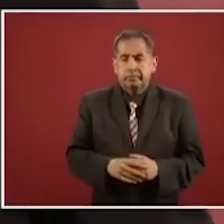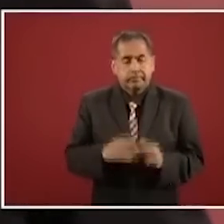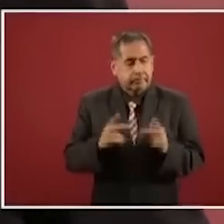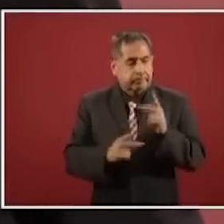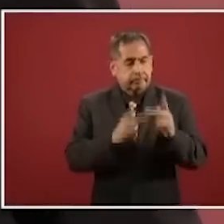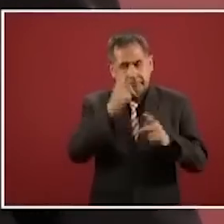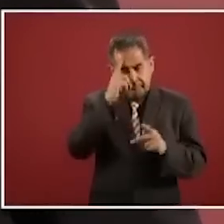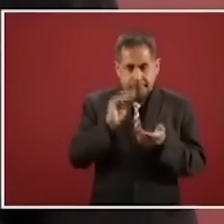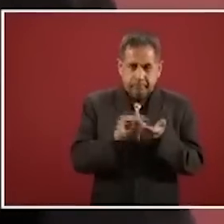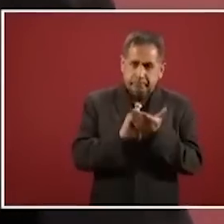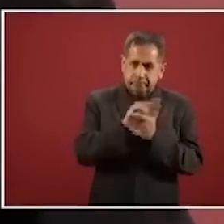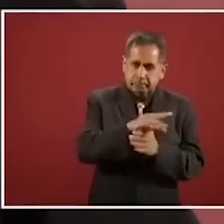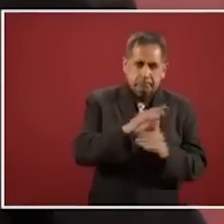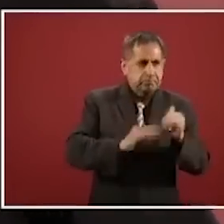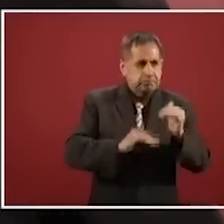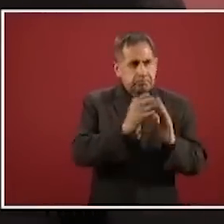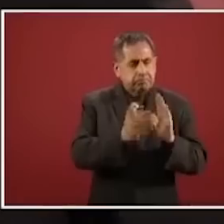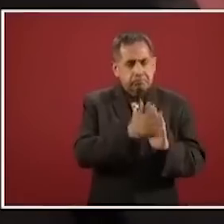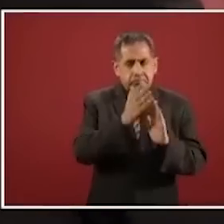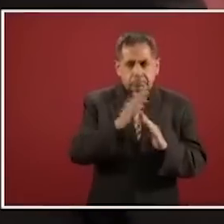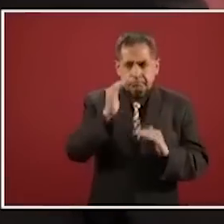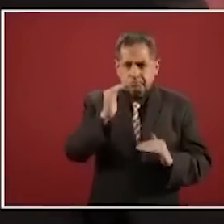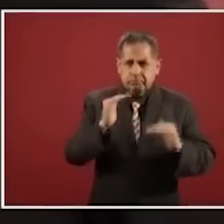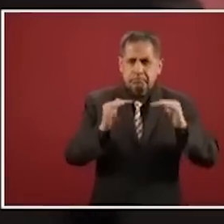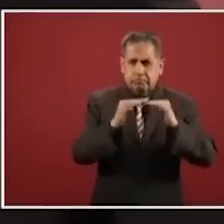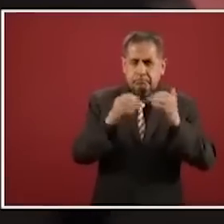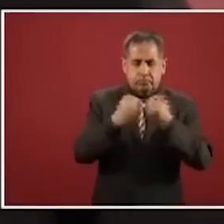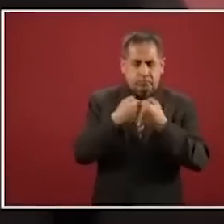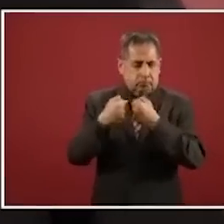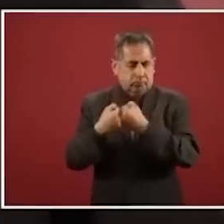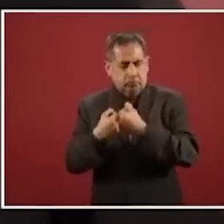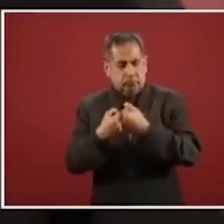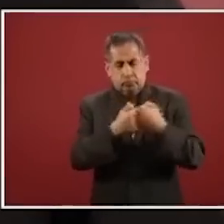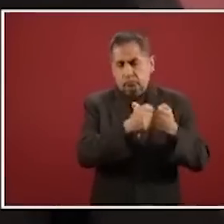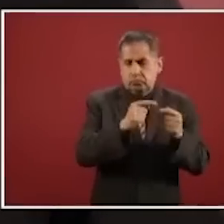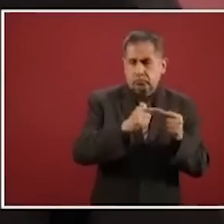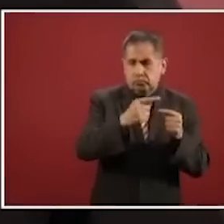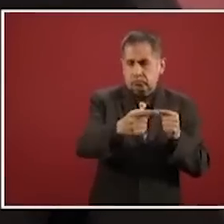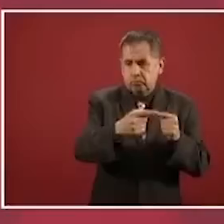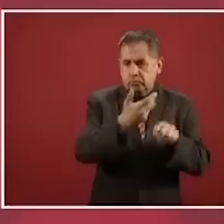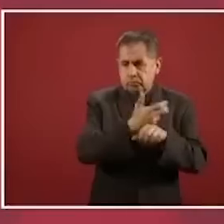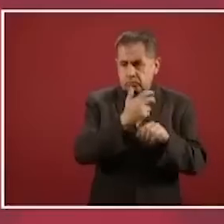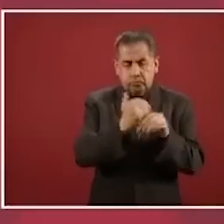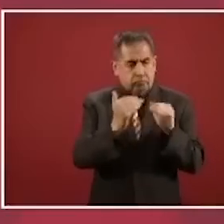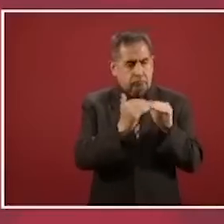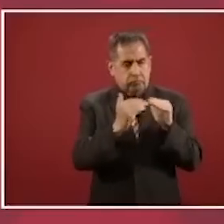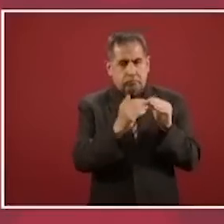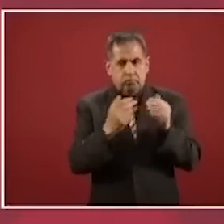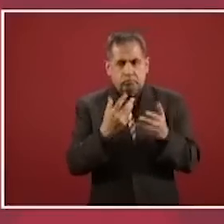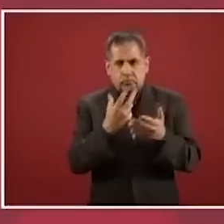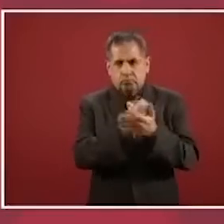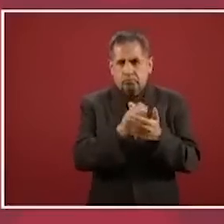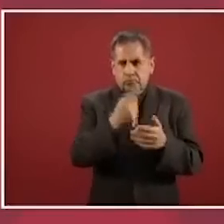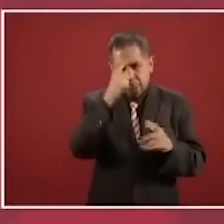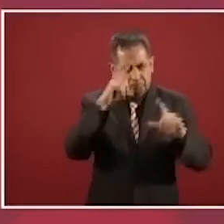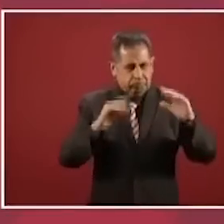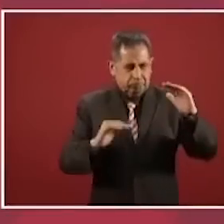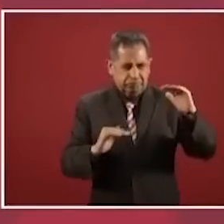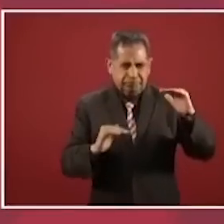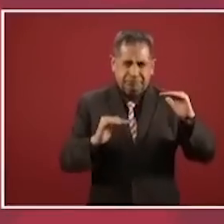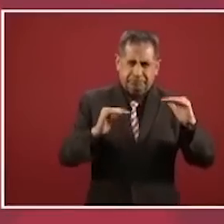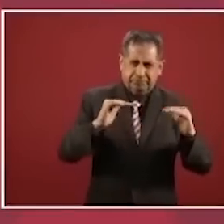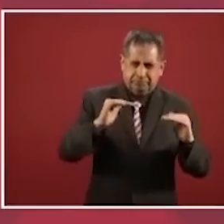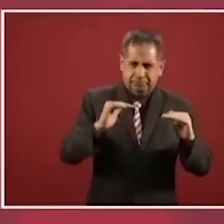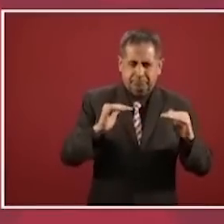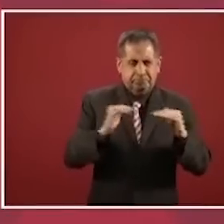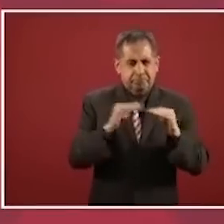créditos para infraestructura, para igualar la infraestructura a la frontera norte con Estados Unidos, o reducir la diferencia tan grande